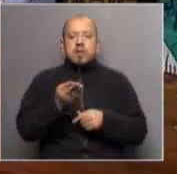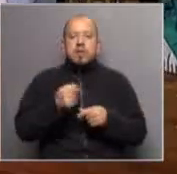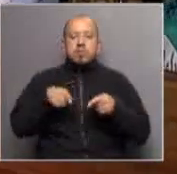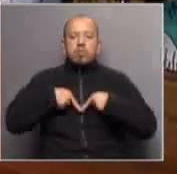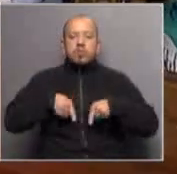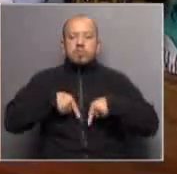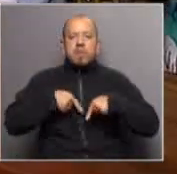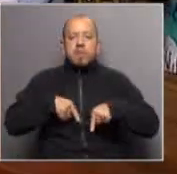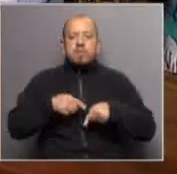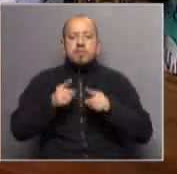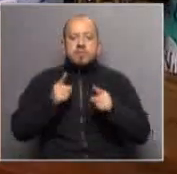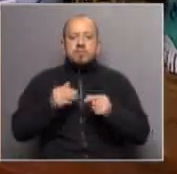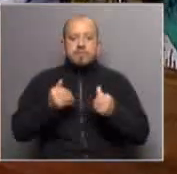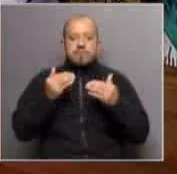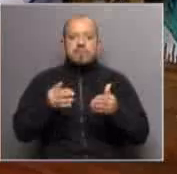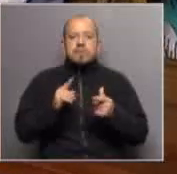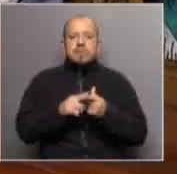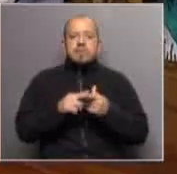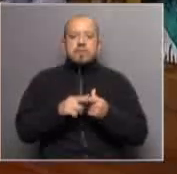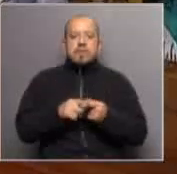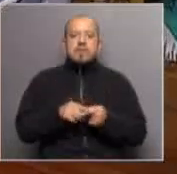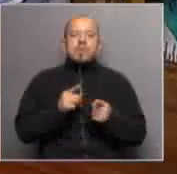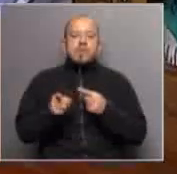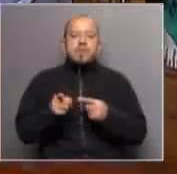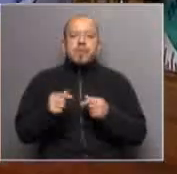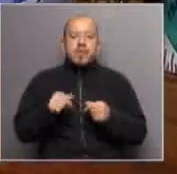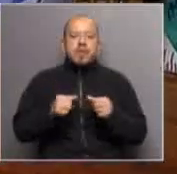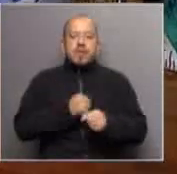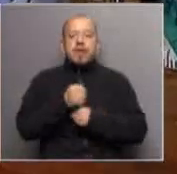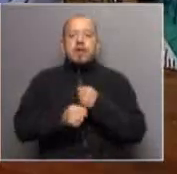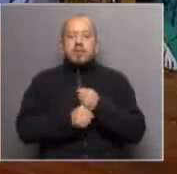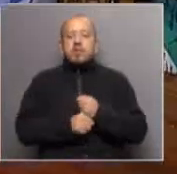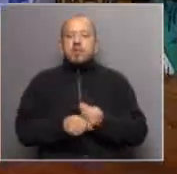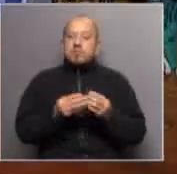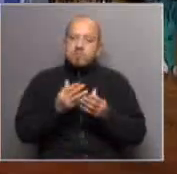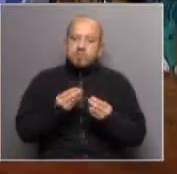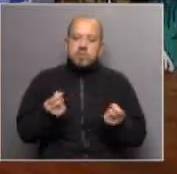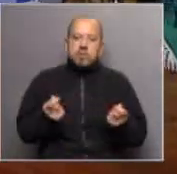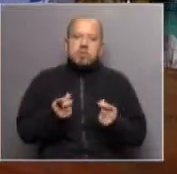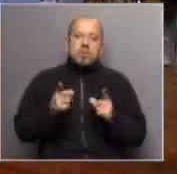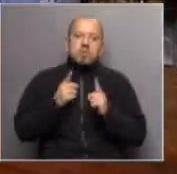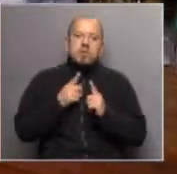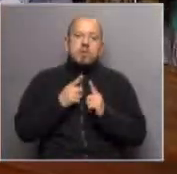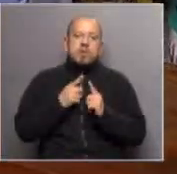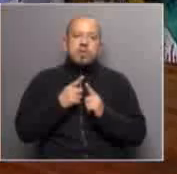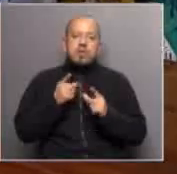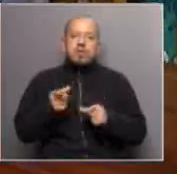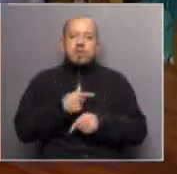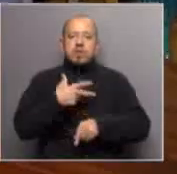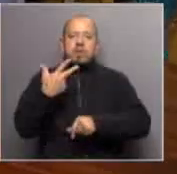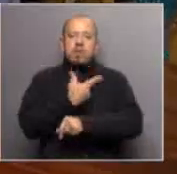que son un poco altas, y bueno, eso por lo menos alivia este año, y bueno, y esperemos que la